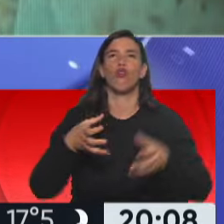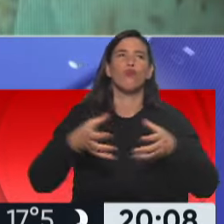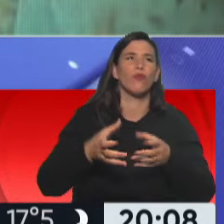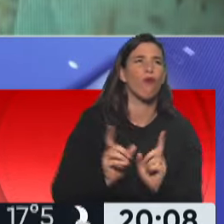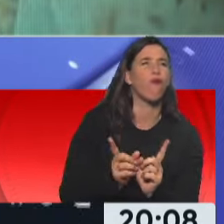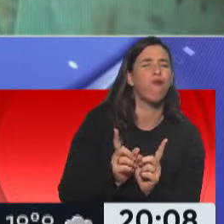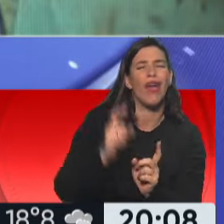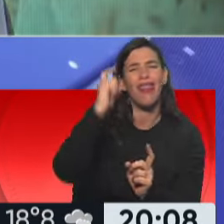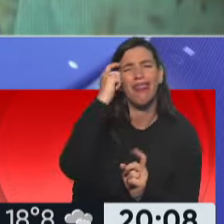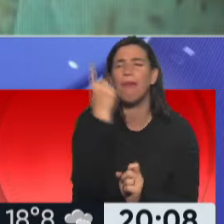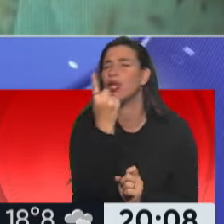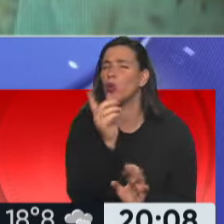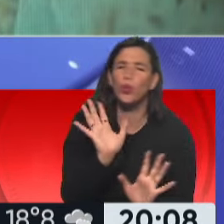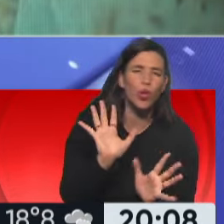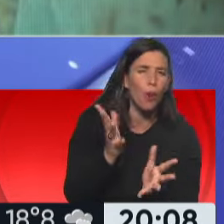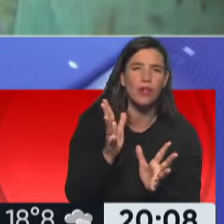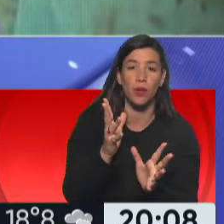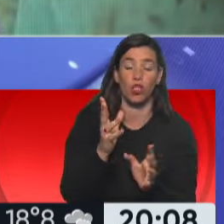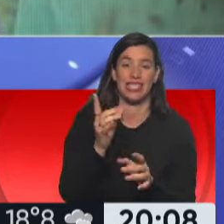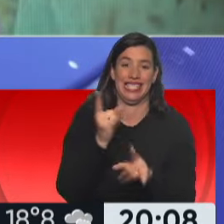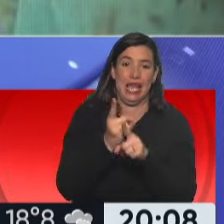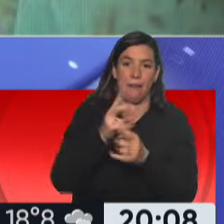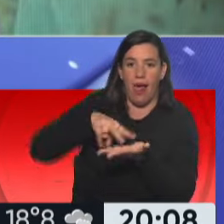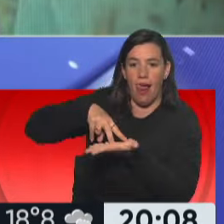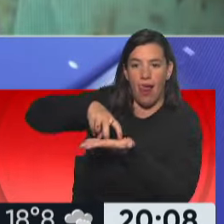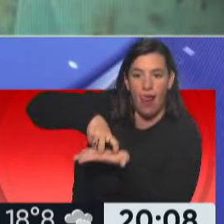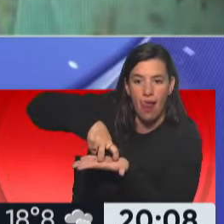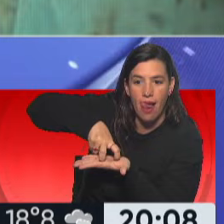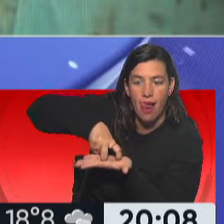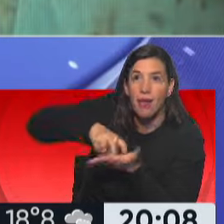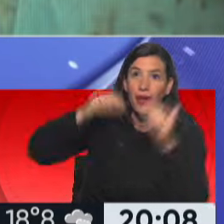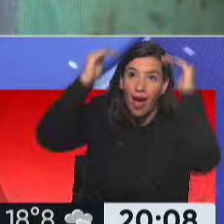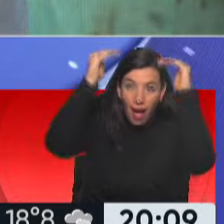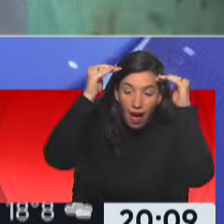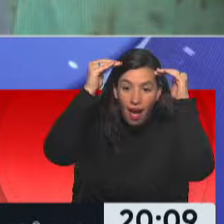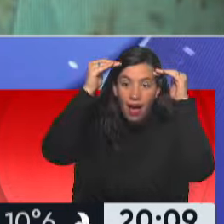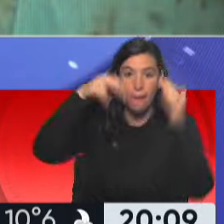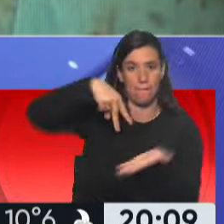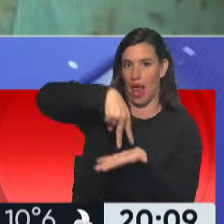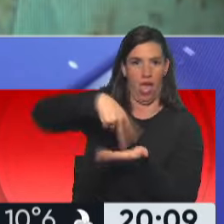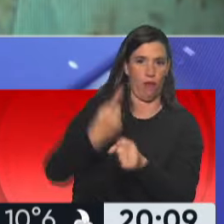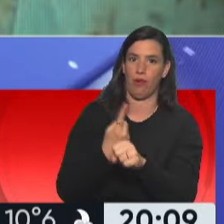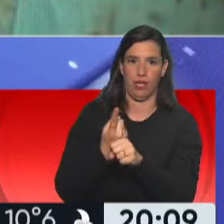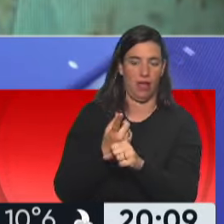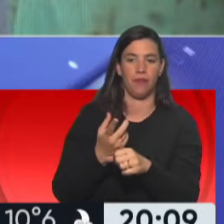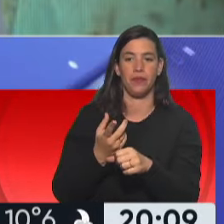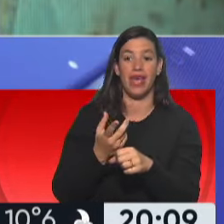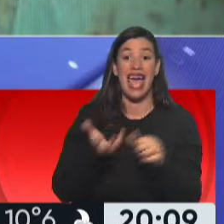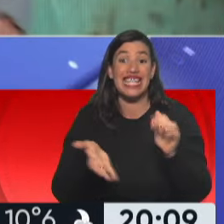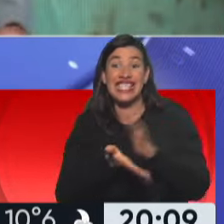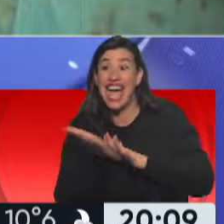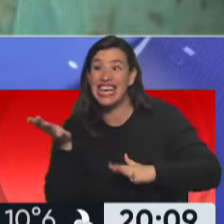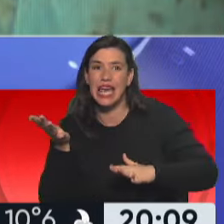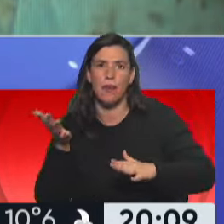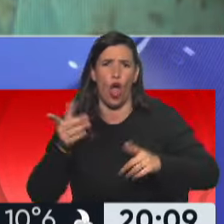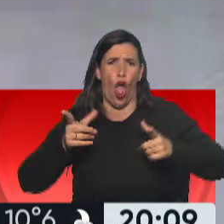¿Sí? Siempre de cuclillas porque no hay más de no, 50 claro, no, centímetros. No podías estar parado, obviamente. ¿Cuándo salimos? No nos podíamos mover,